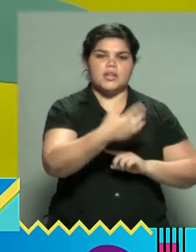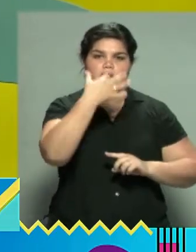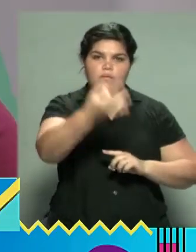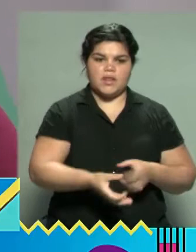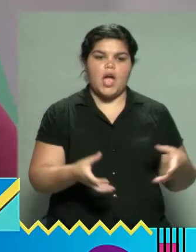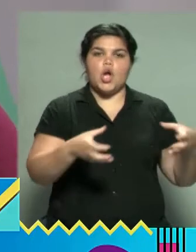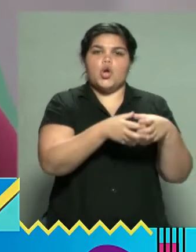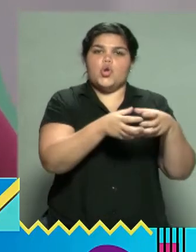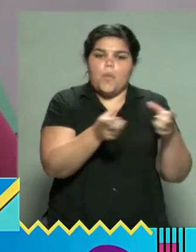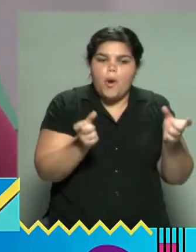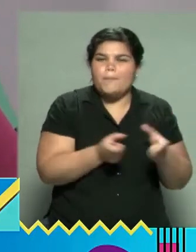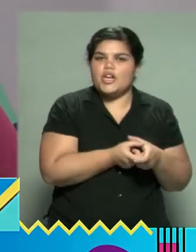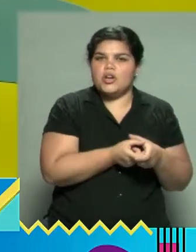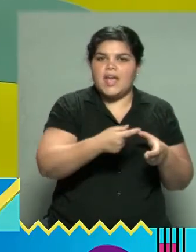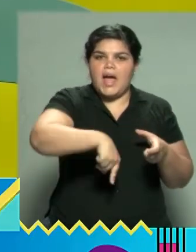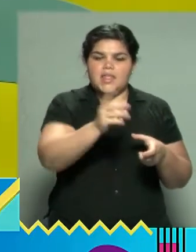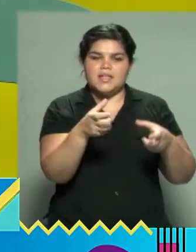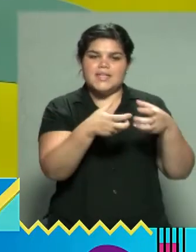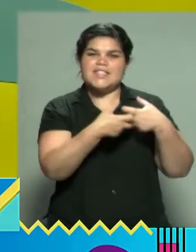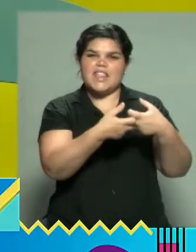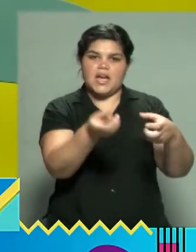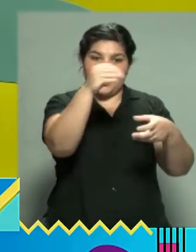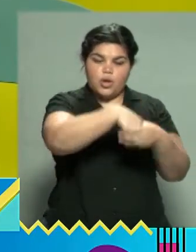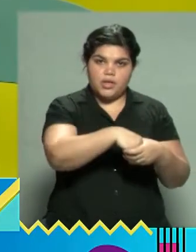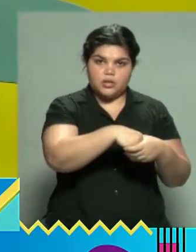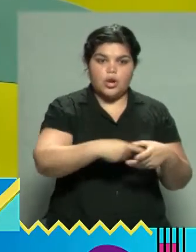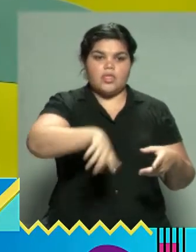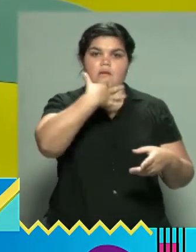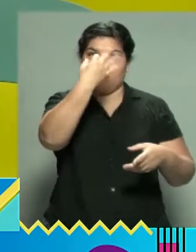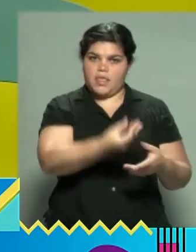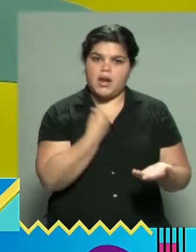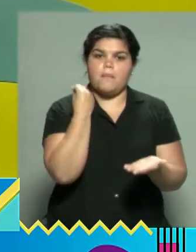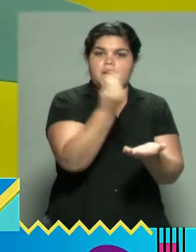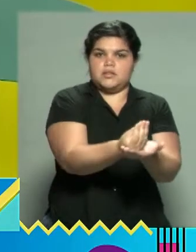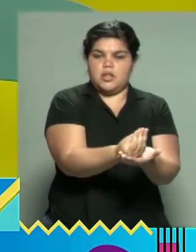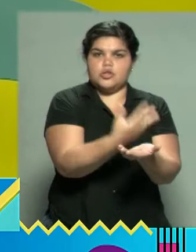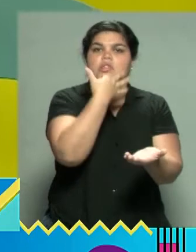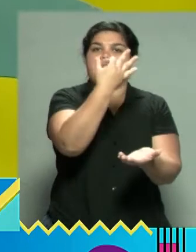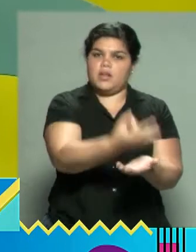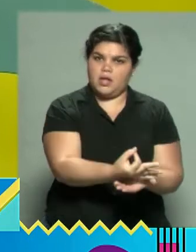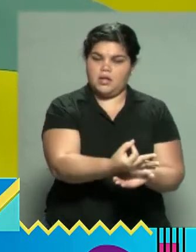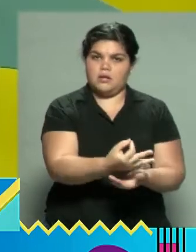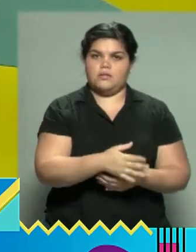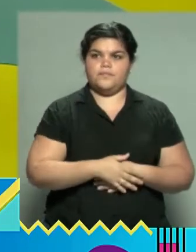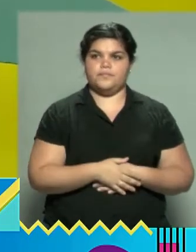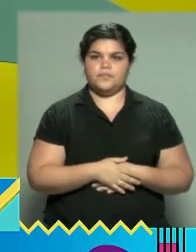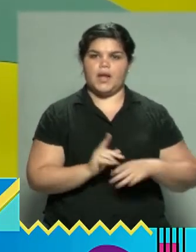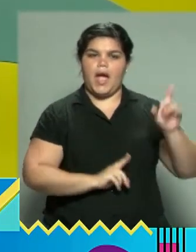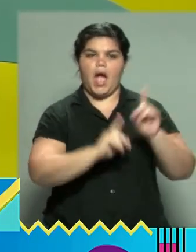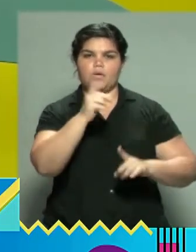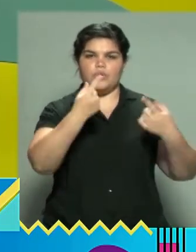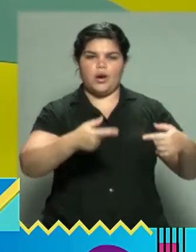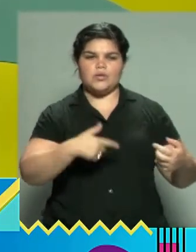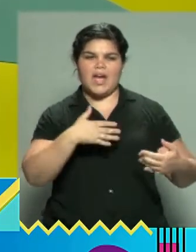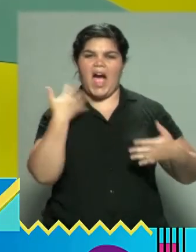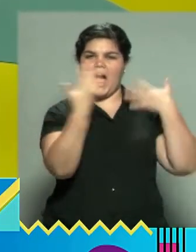minorías dentro de los sindicatos. Real, una representación real, digamos. Están aparateadas muchas elecciones,